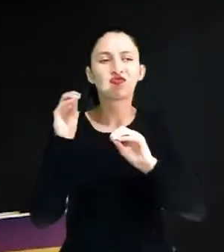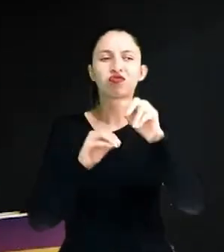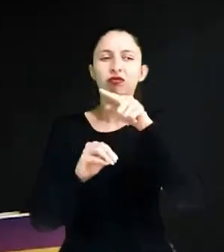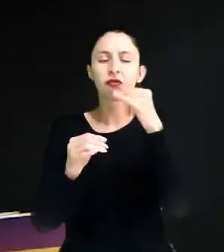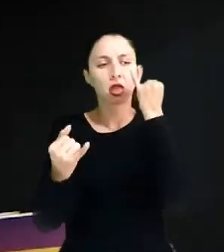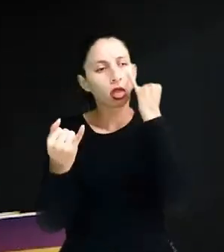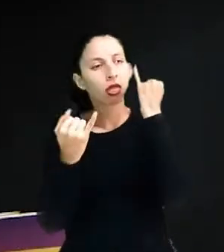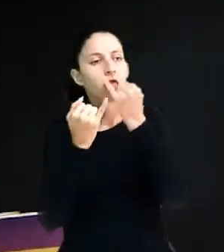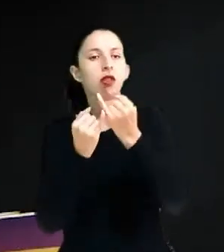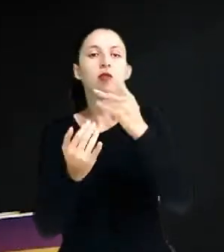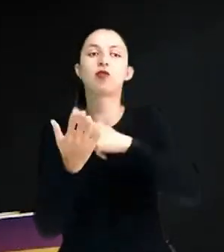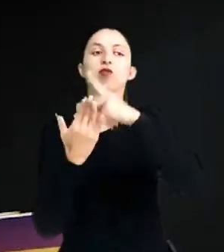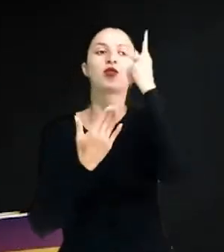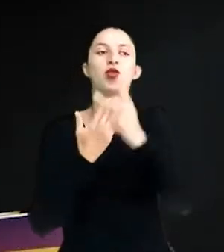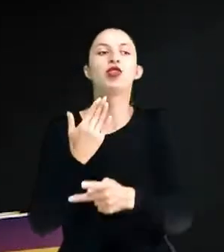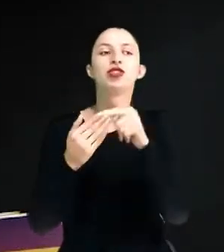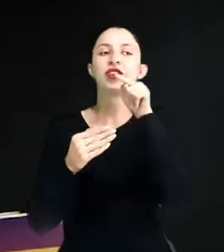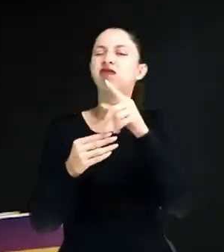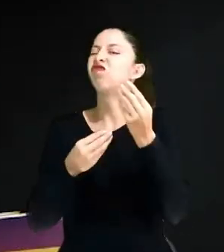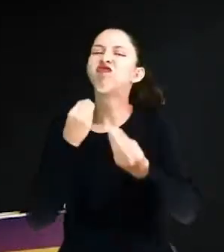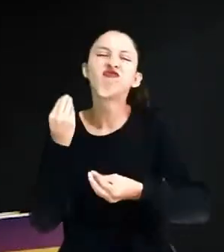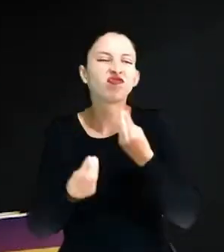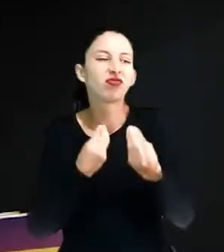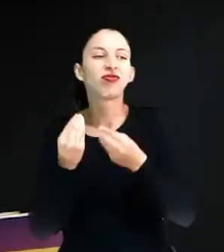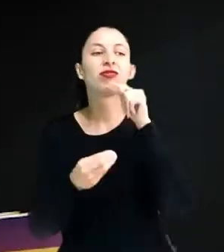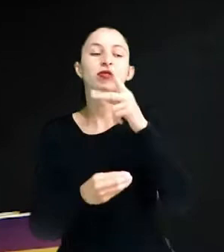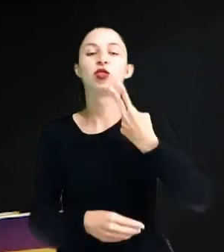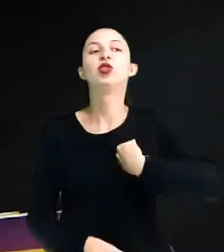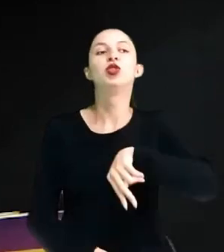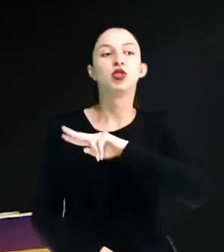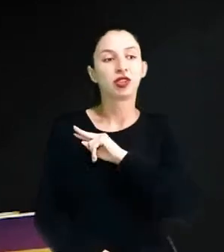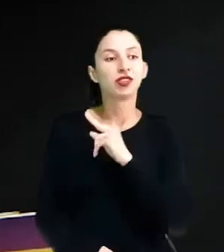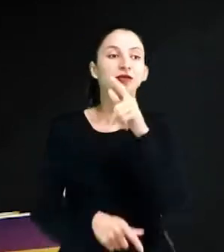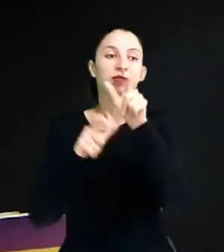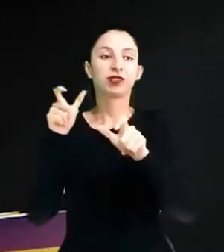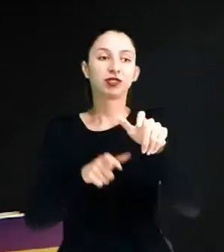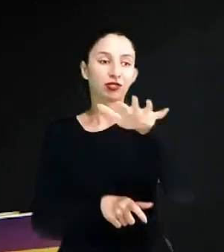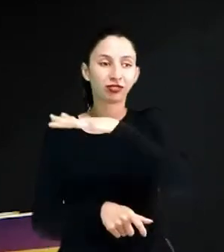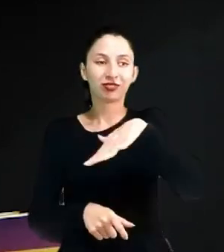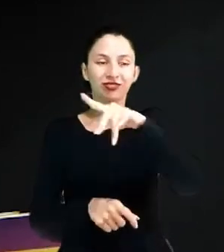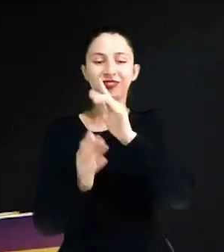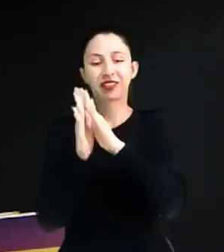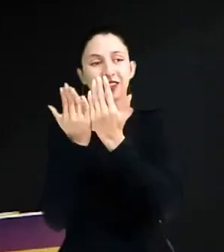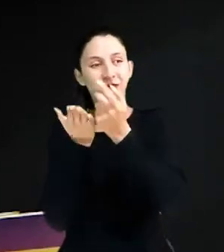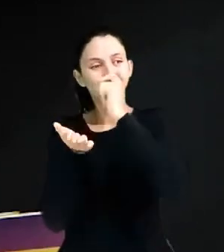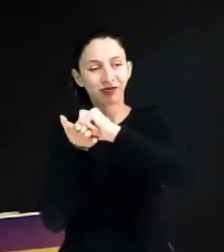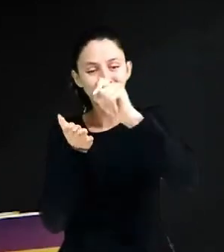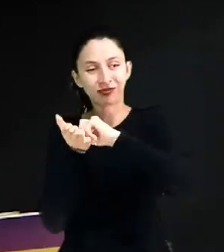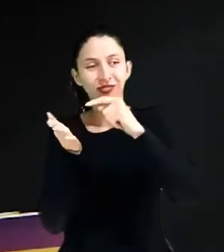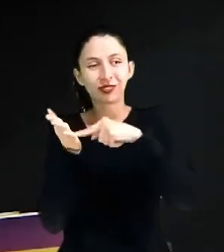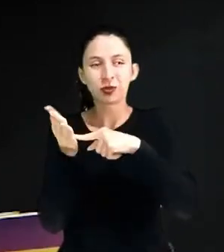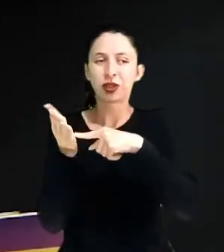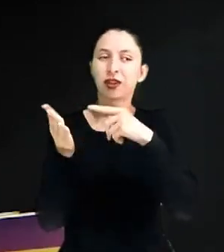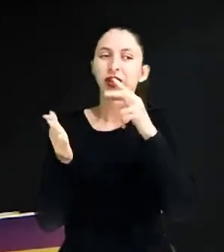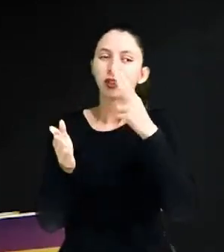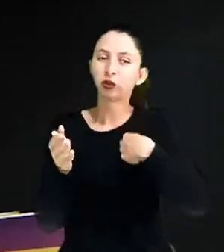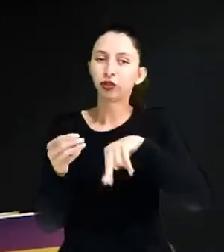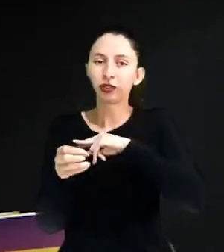parte de crear la identidad del proyecto, de generar nuestros personajes, que